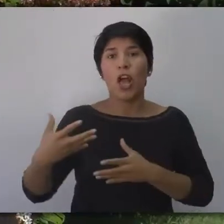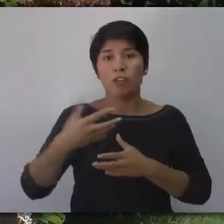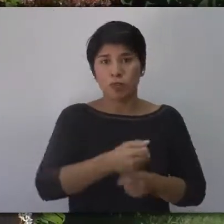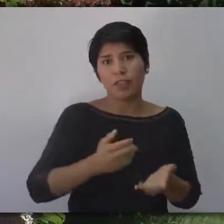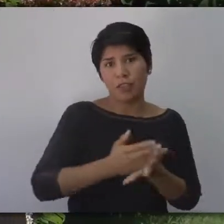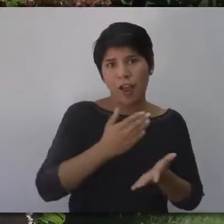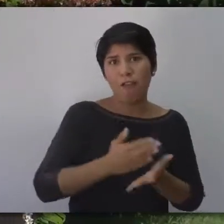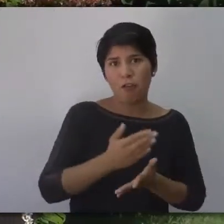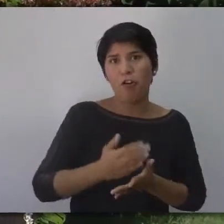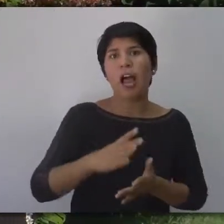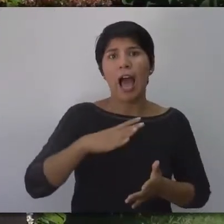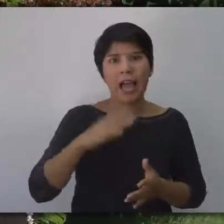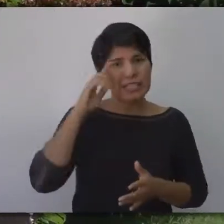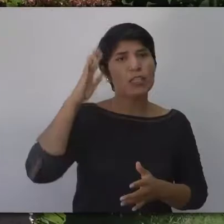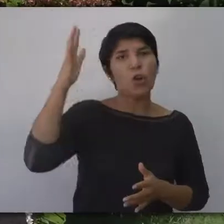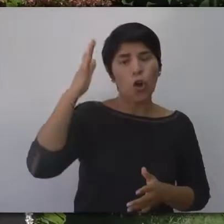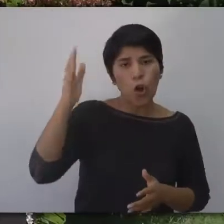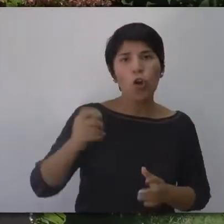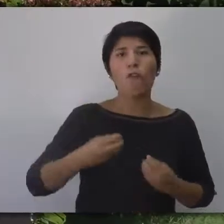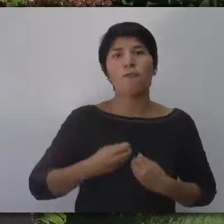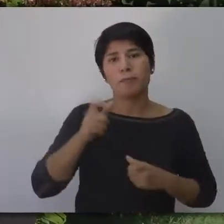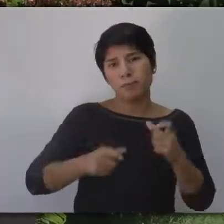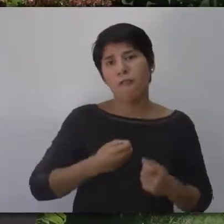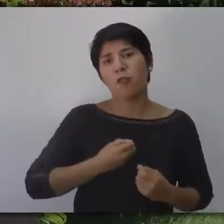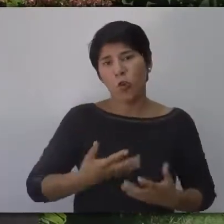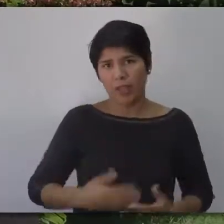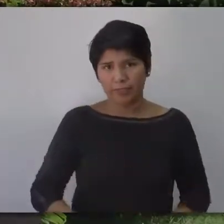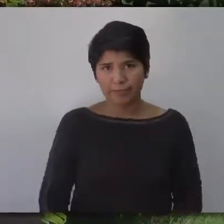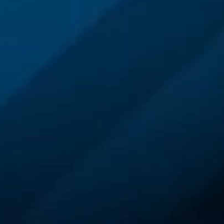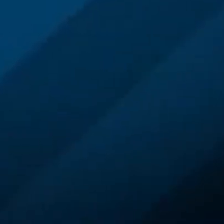ayudantes y colaboradores, tenemos psicólogo y